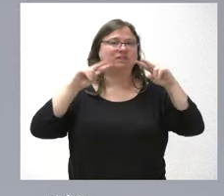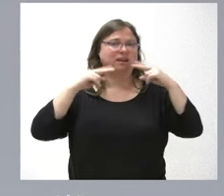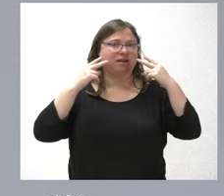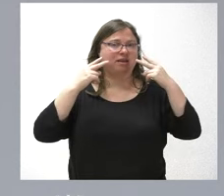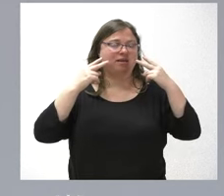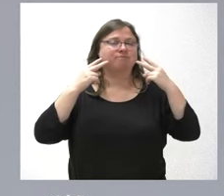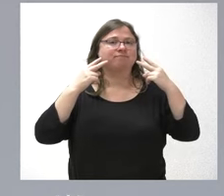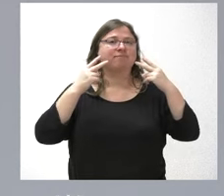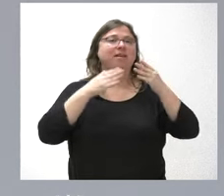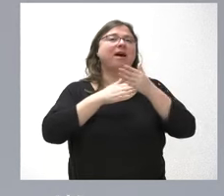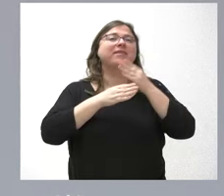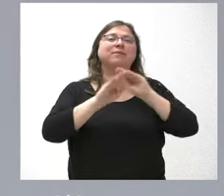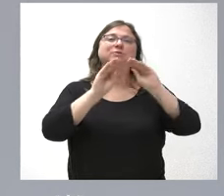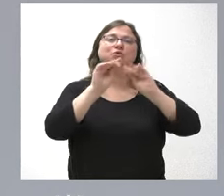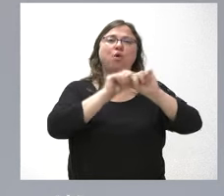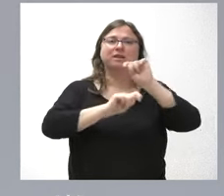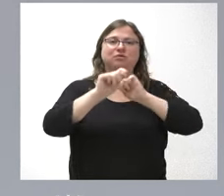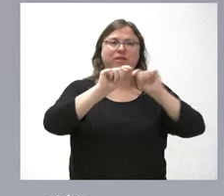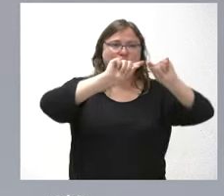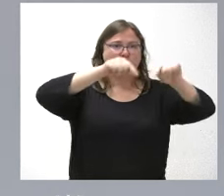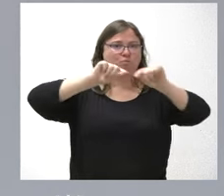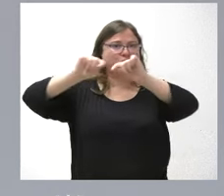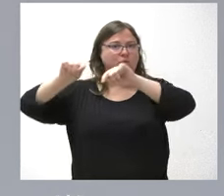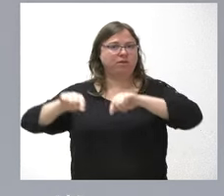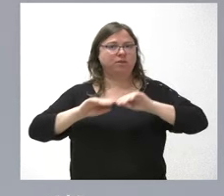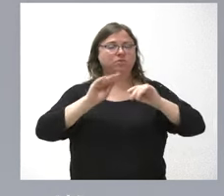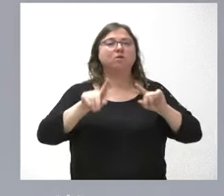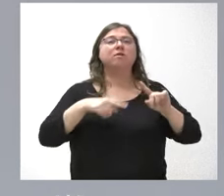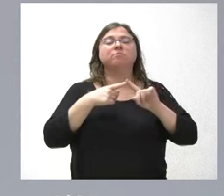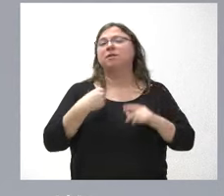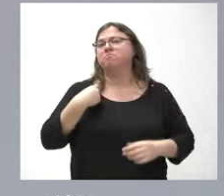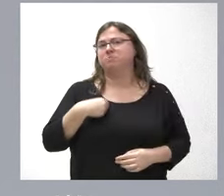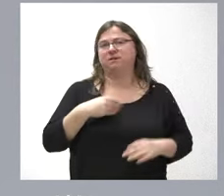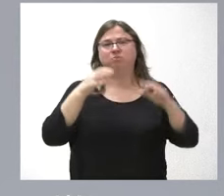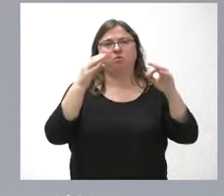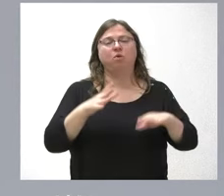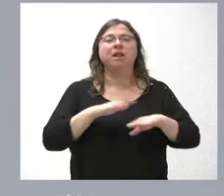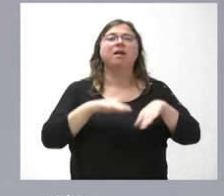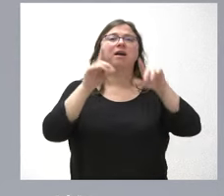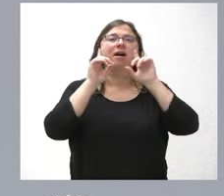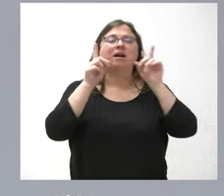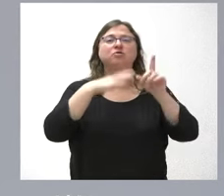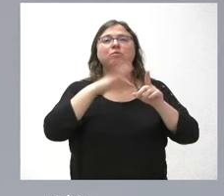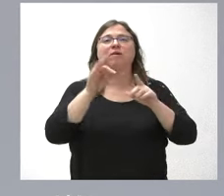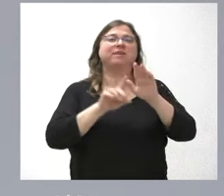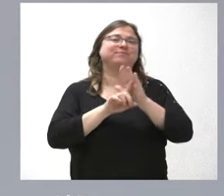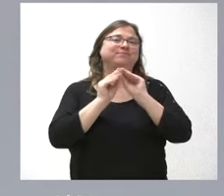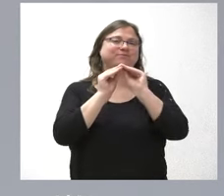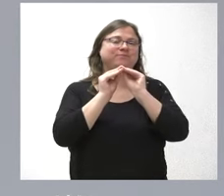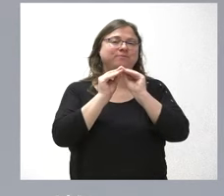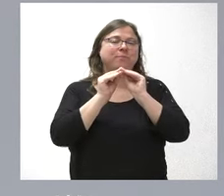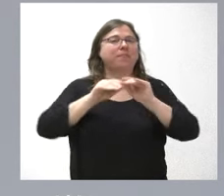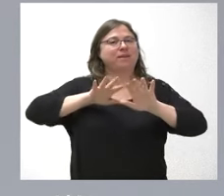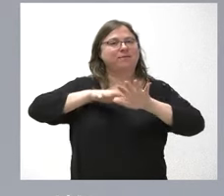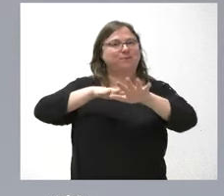sus asociaciones provinciales, y exactamente igual ocurre respecto a lo que pueda ser el desarrollo de la marcha popular